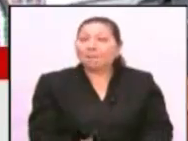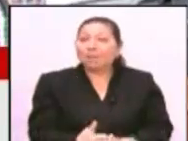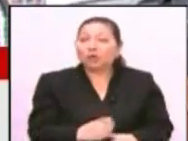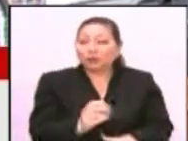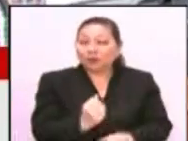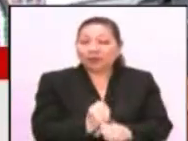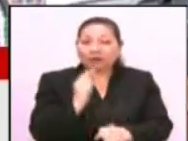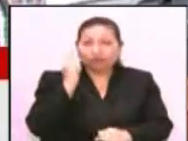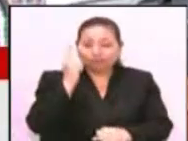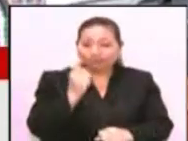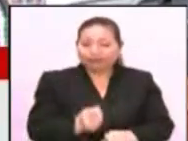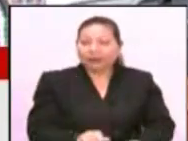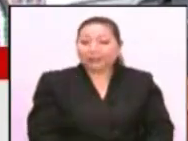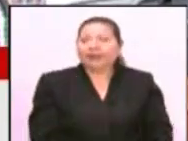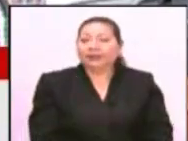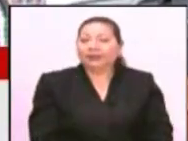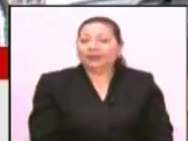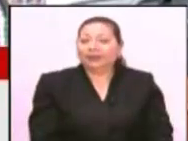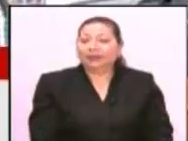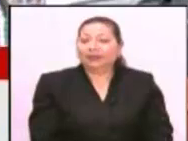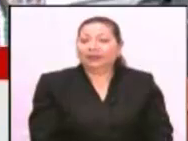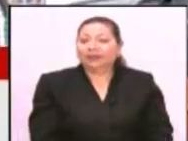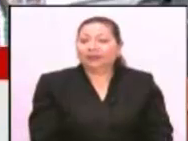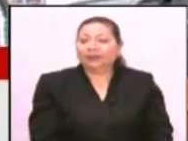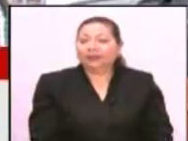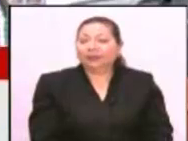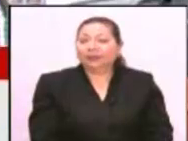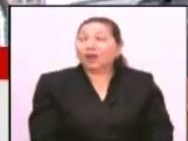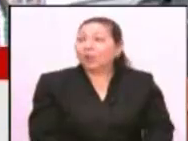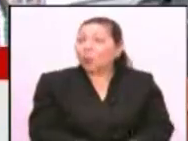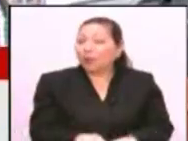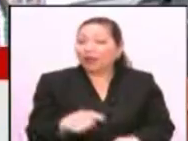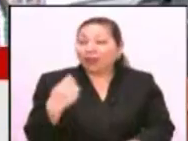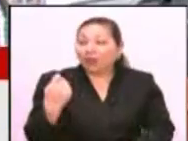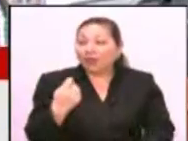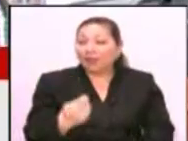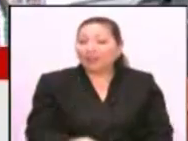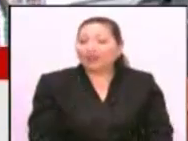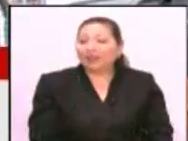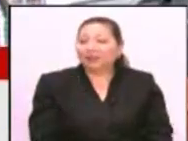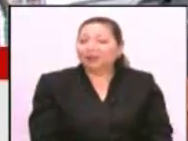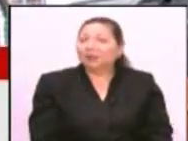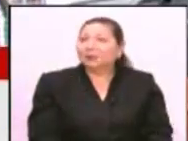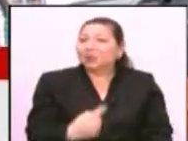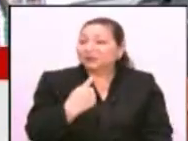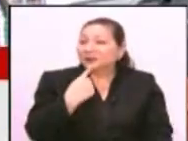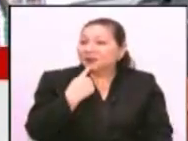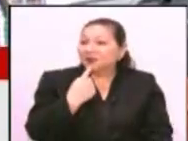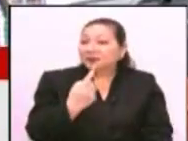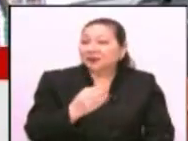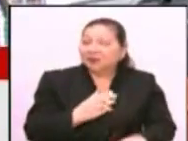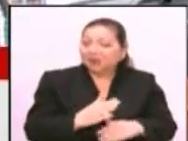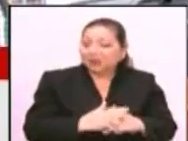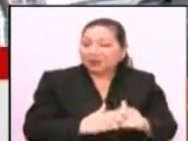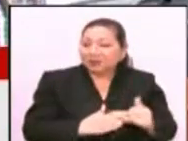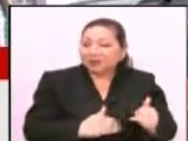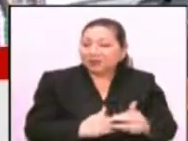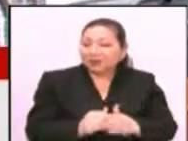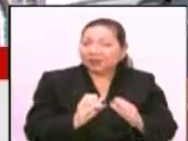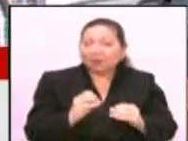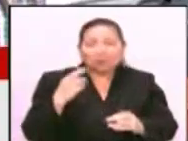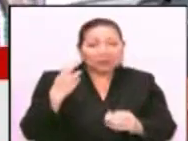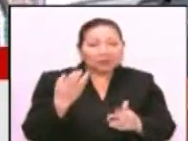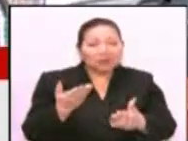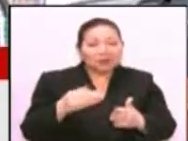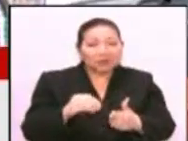su jornada laboral de cara a su cumplimiento, igual en Trujillo. Y lo que hemos planteado un poco en la reconstrucción es establecer una